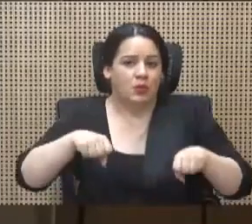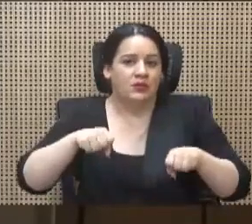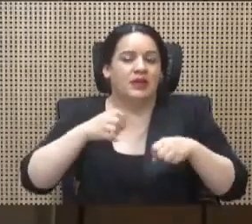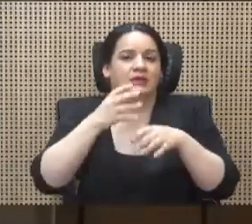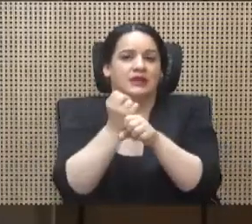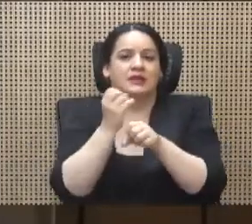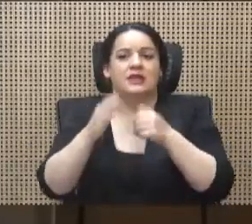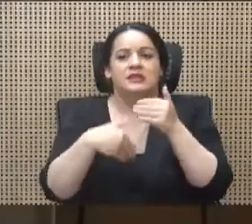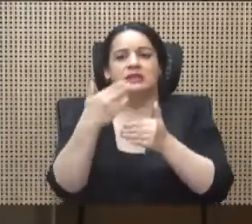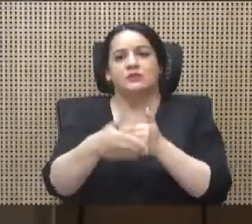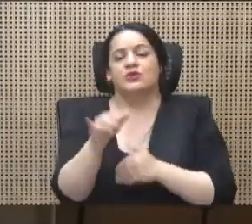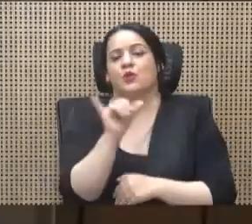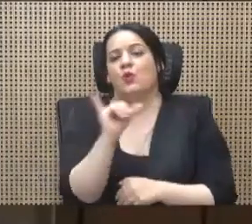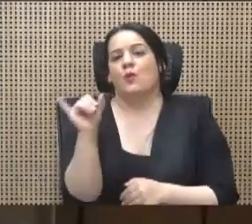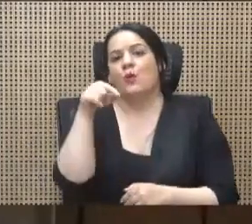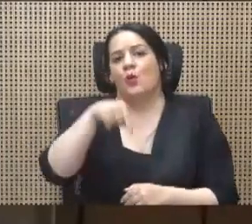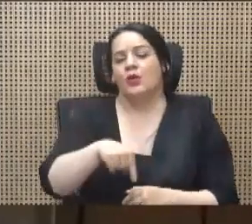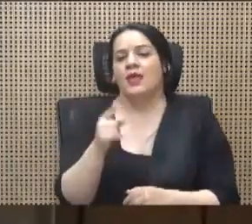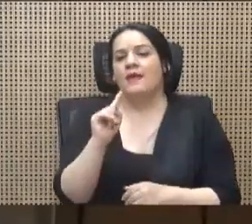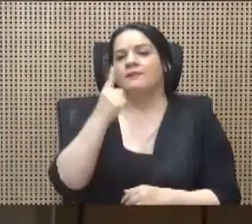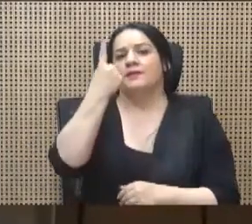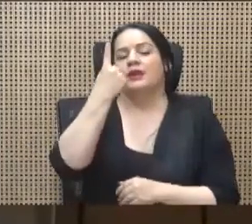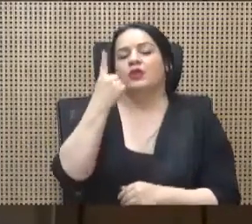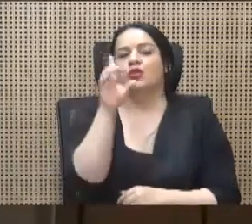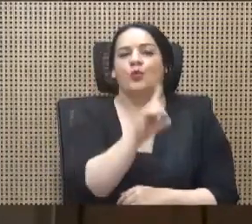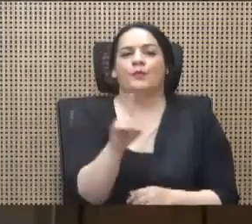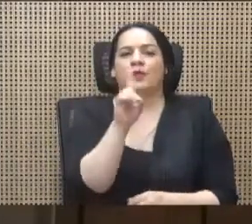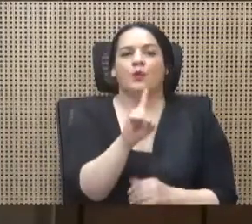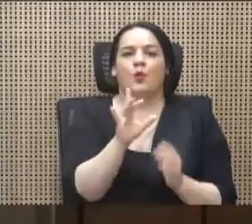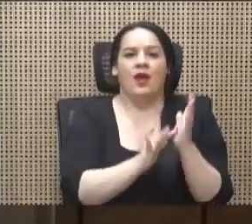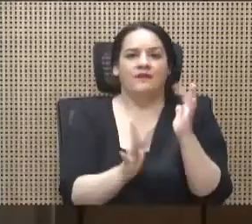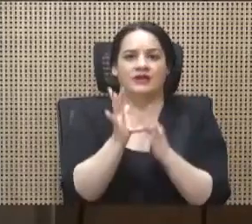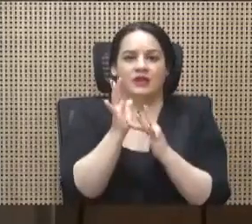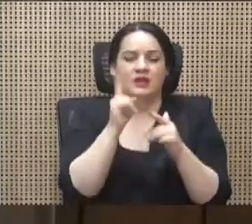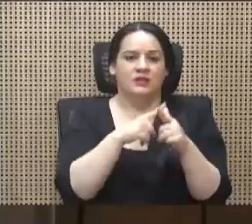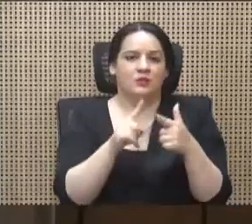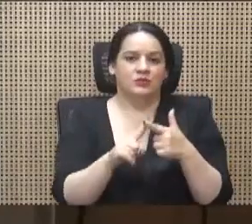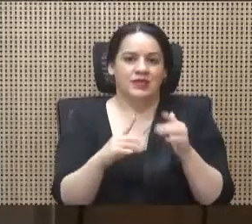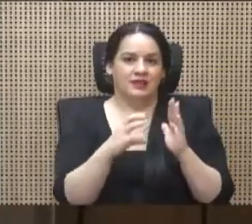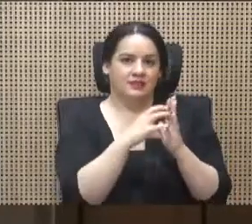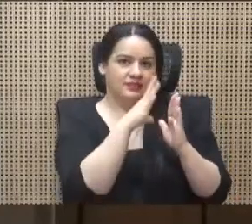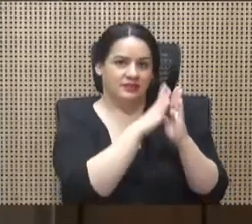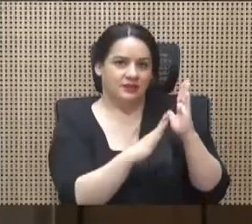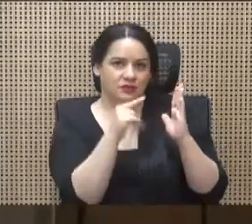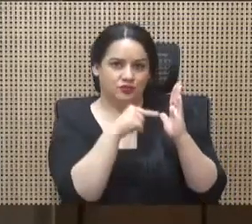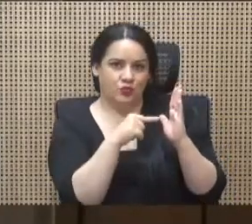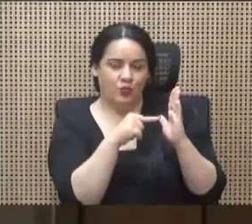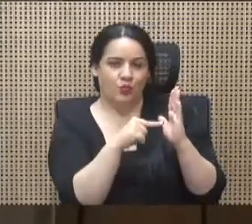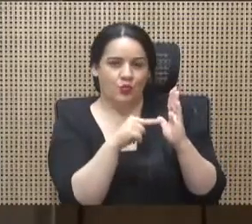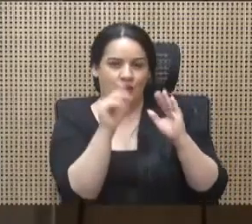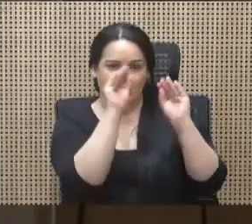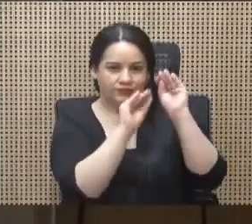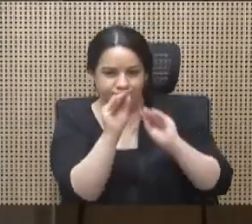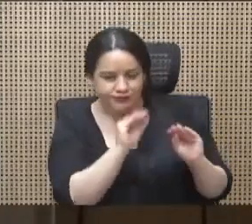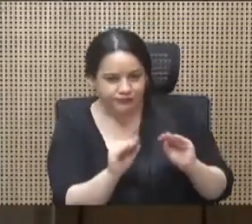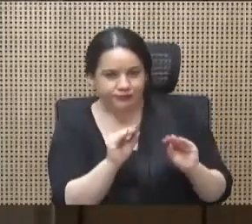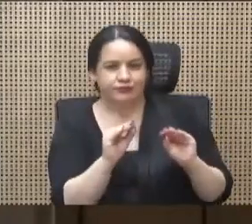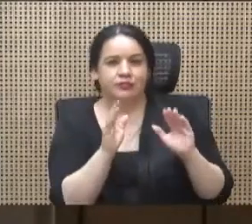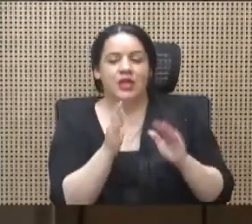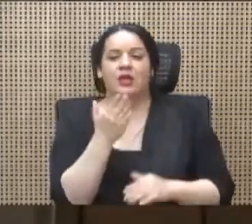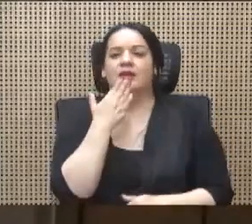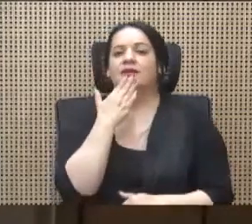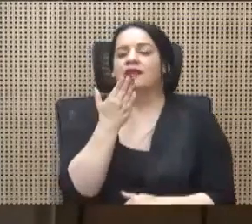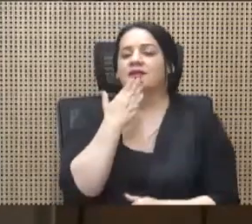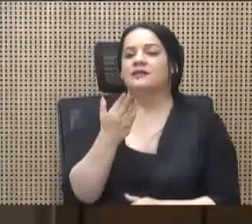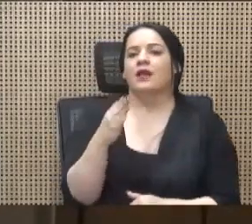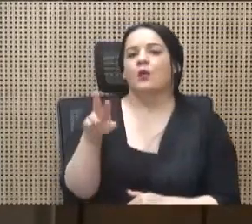de como está hoy el primer domingo de abril verdad entonces en el texto que se trabajó y le agradezco a los